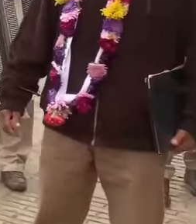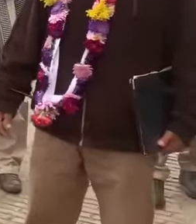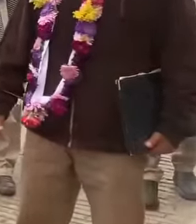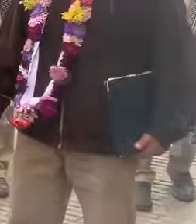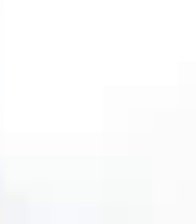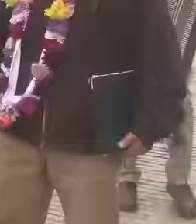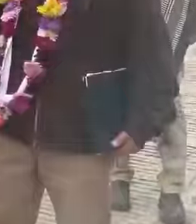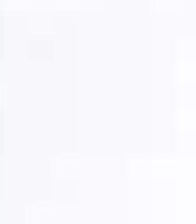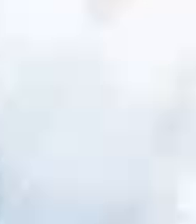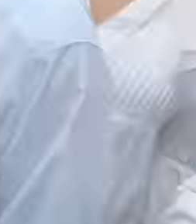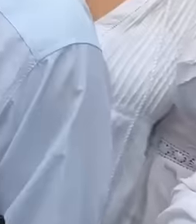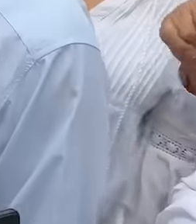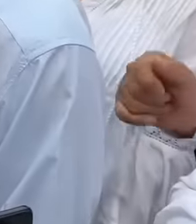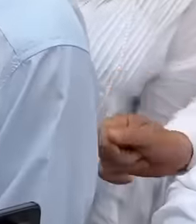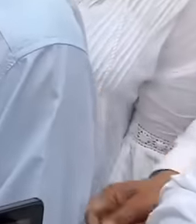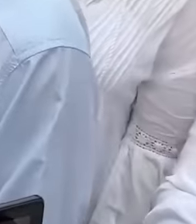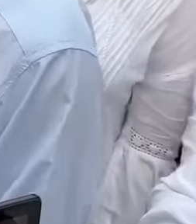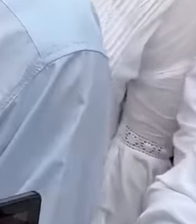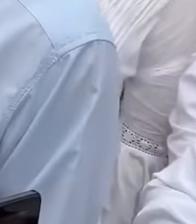México.